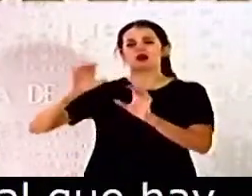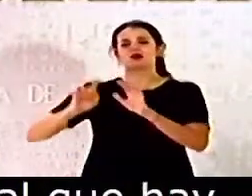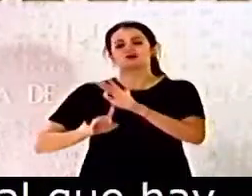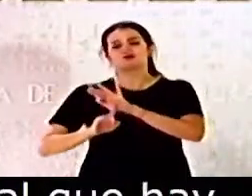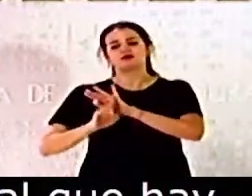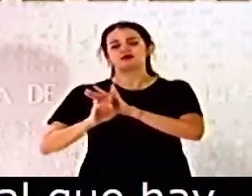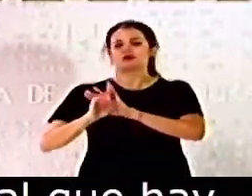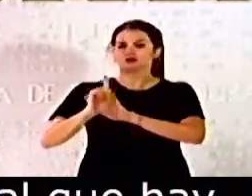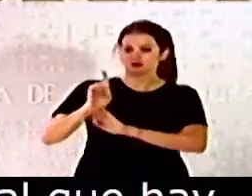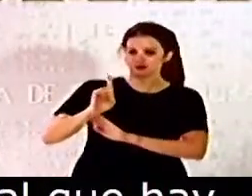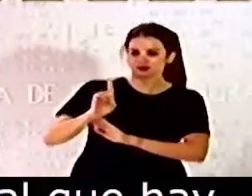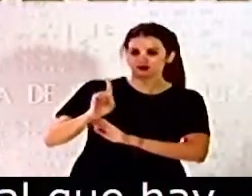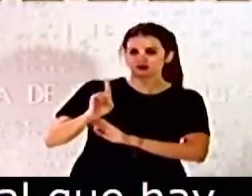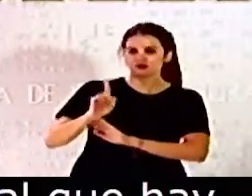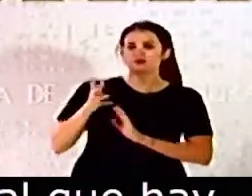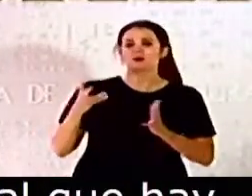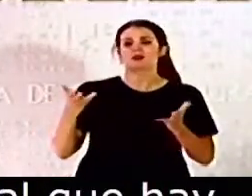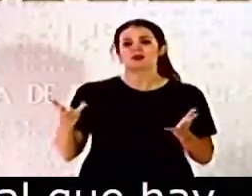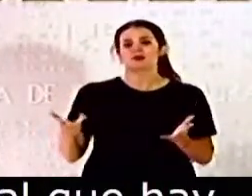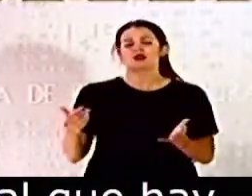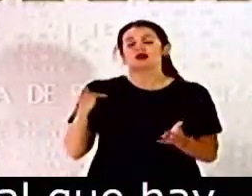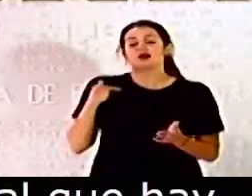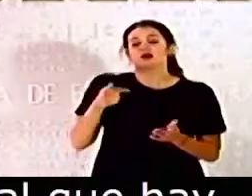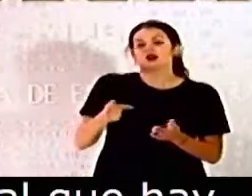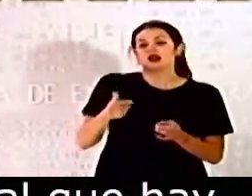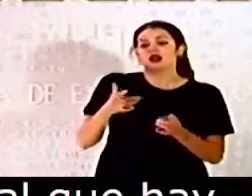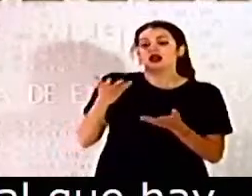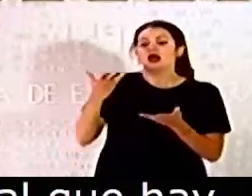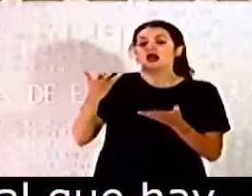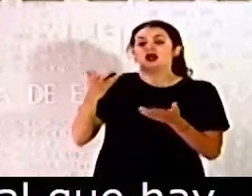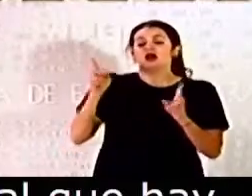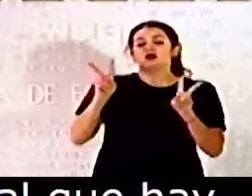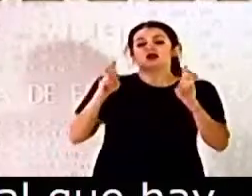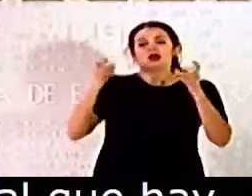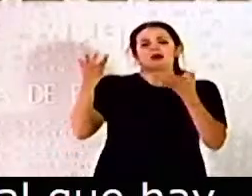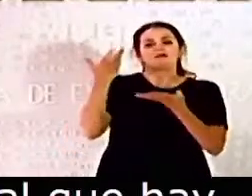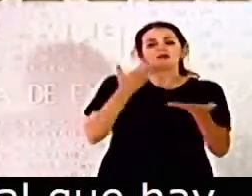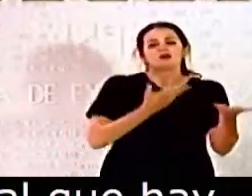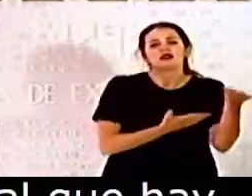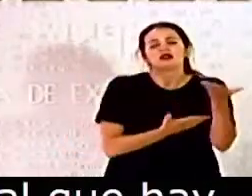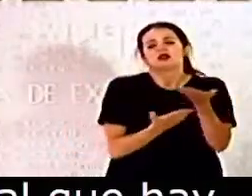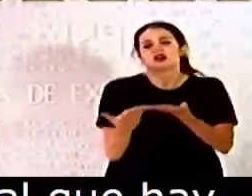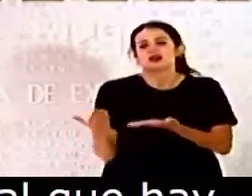tanto, ya no es una cuestión solo de solidaridad, que por supuesto es